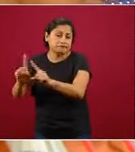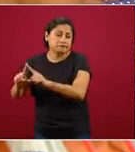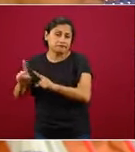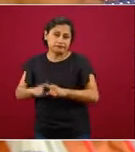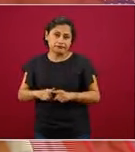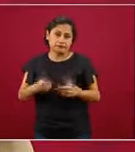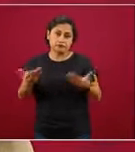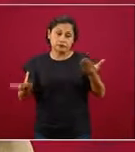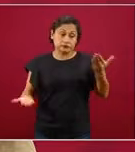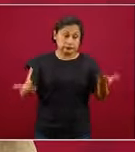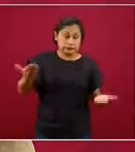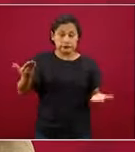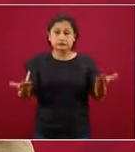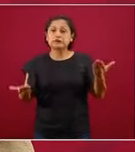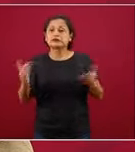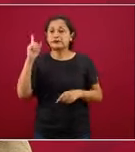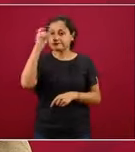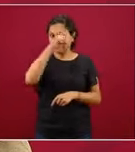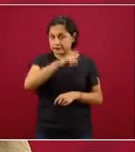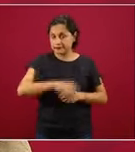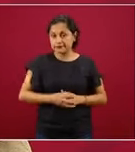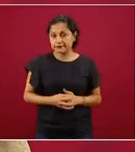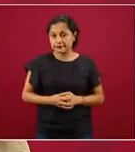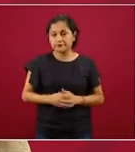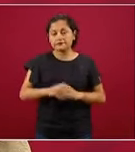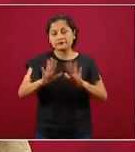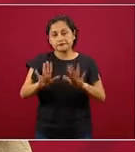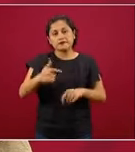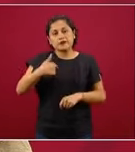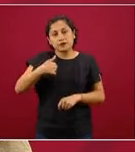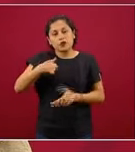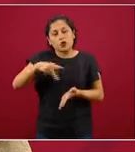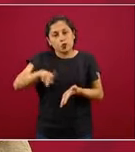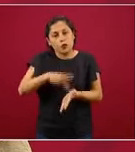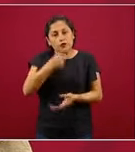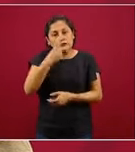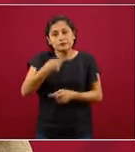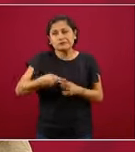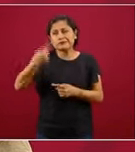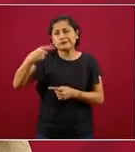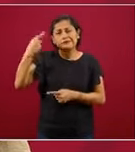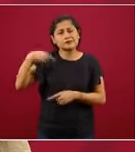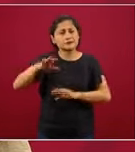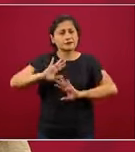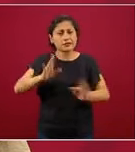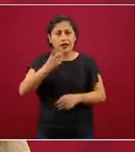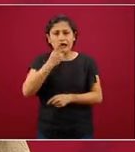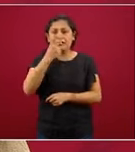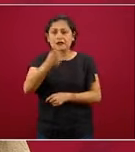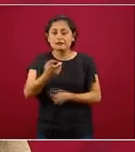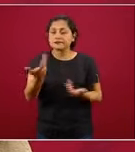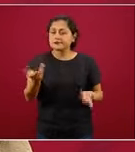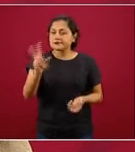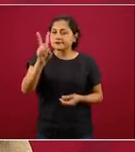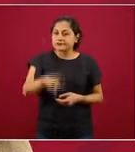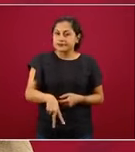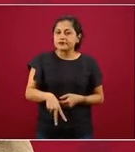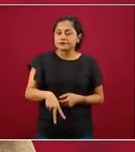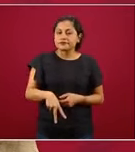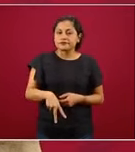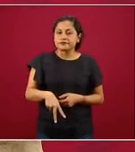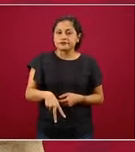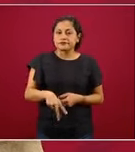etcétera. Retomo esto que hemos dicho en innumerables ocasiones para que siempre tengamos todas y